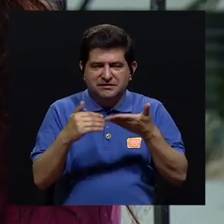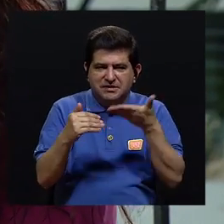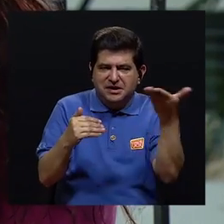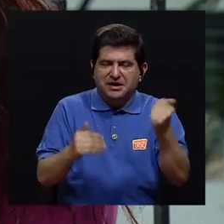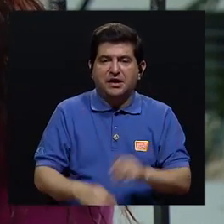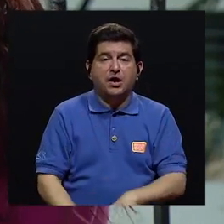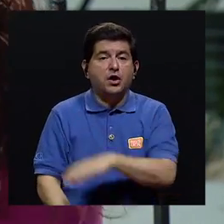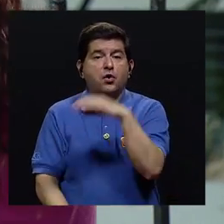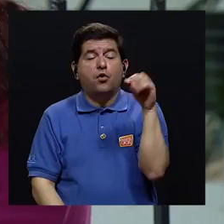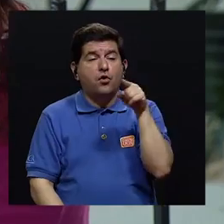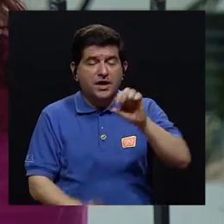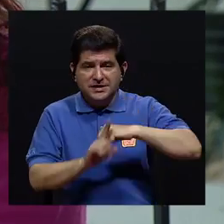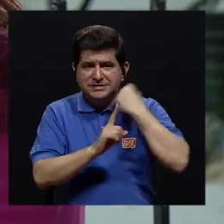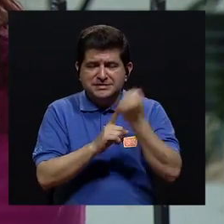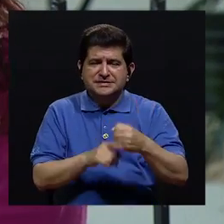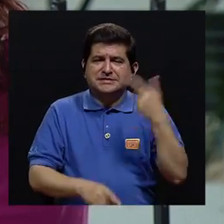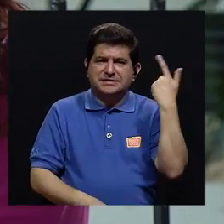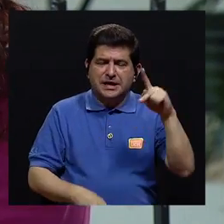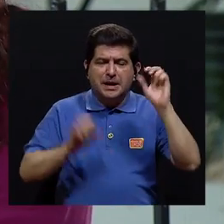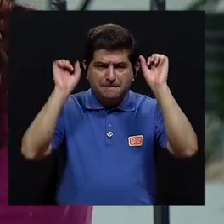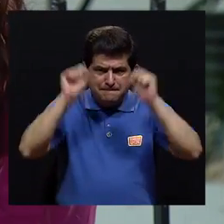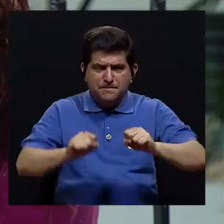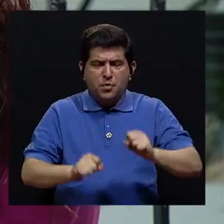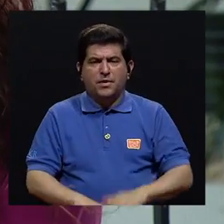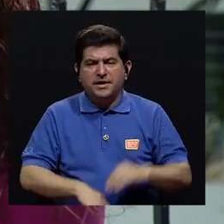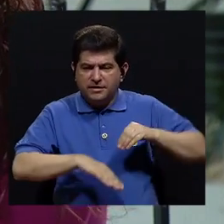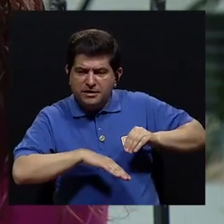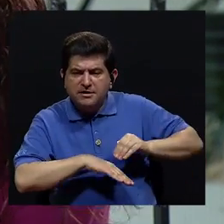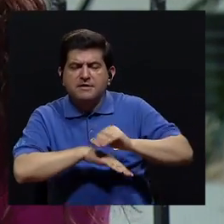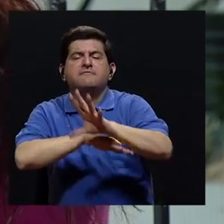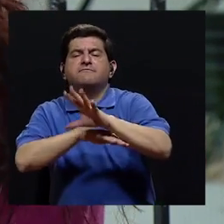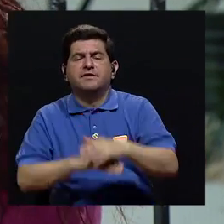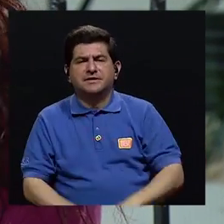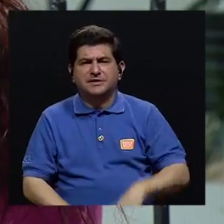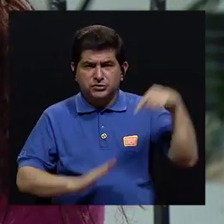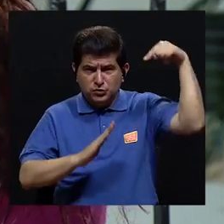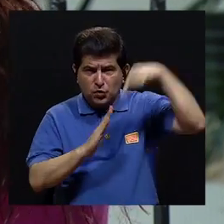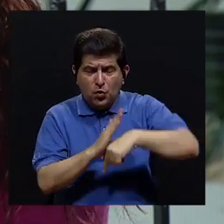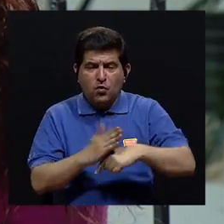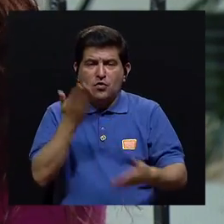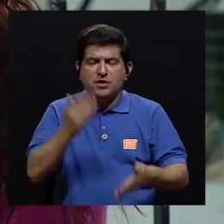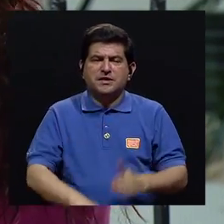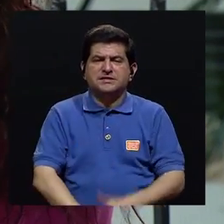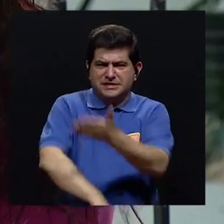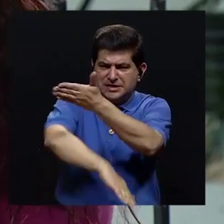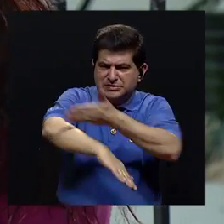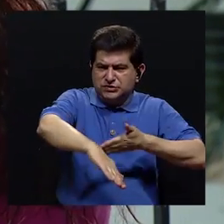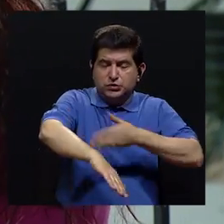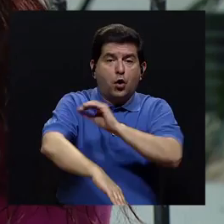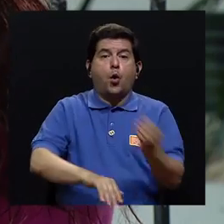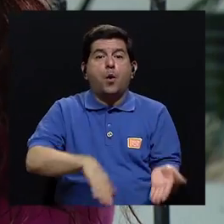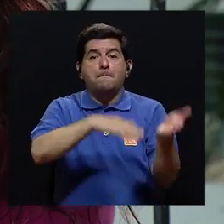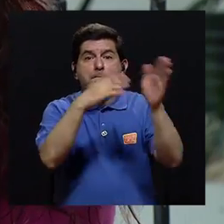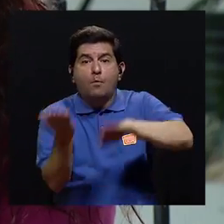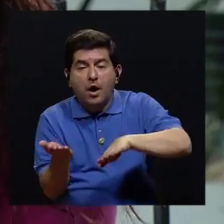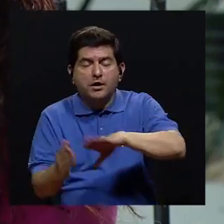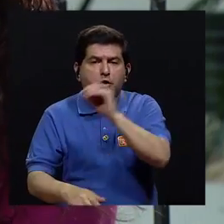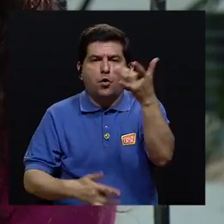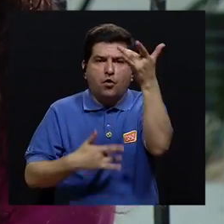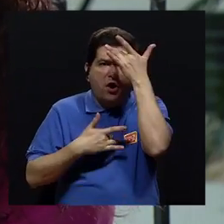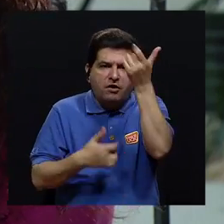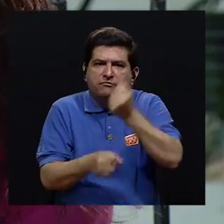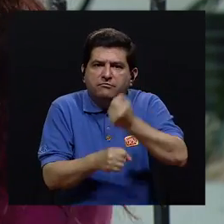estos factores, o este factor de riesgo podría generarme una consecuencia muy grave que sería una amputación o una muerte eventualmente o